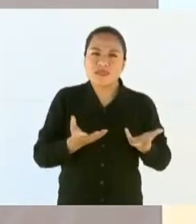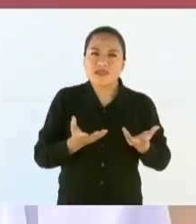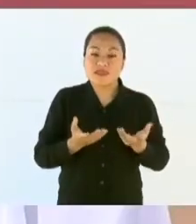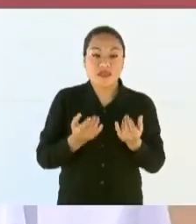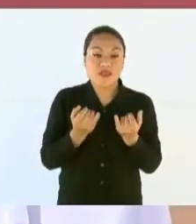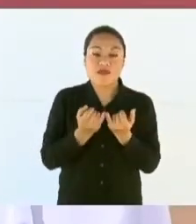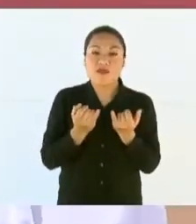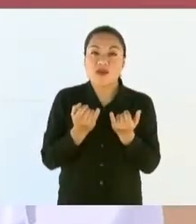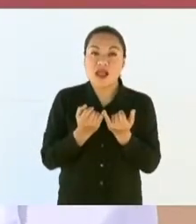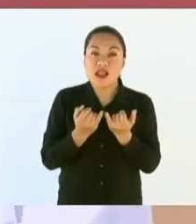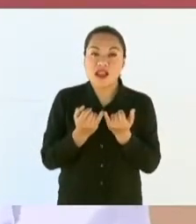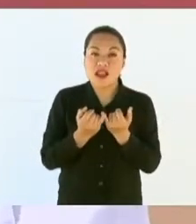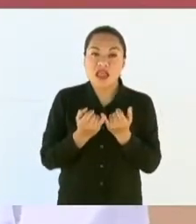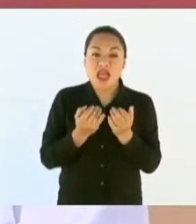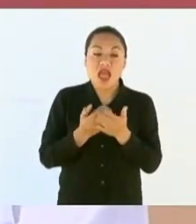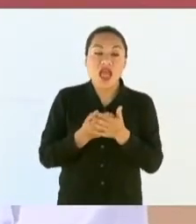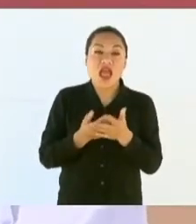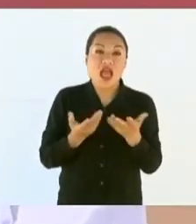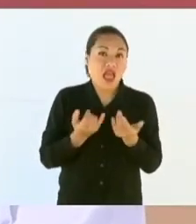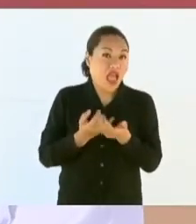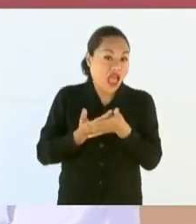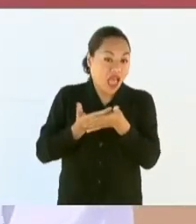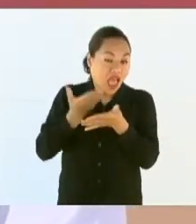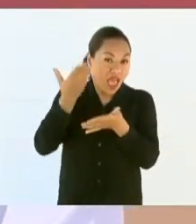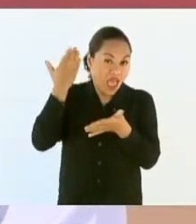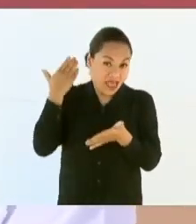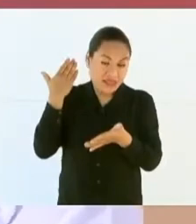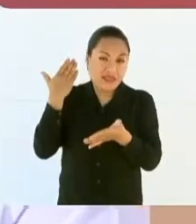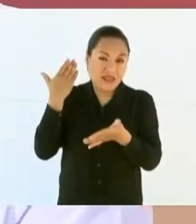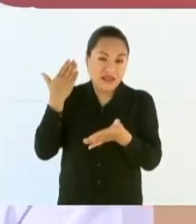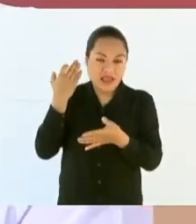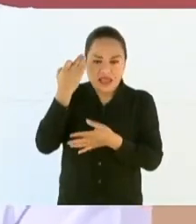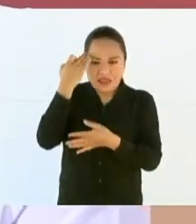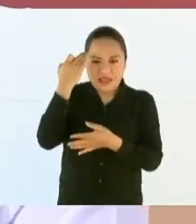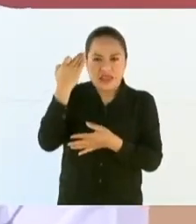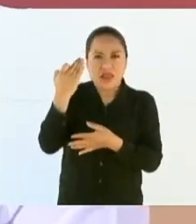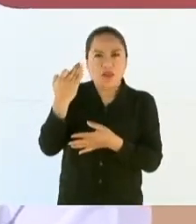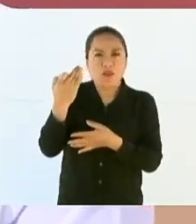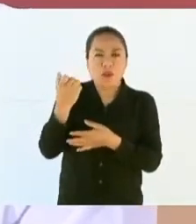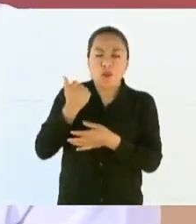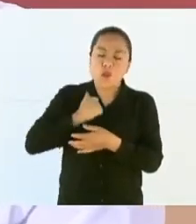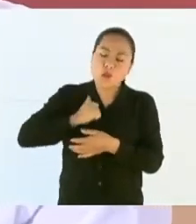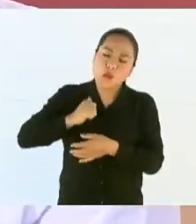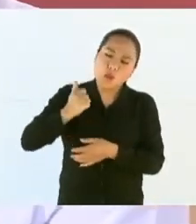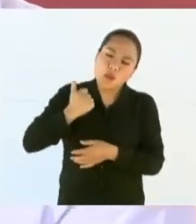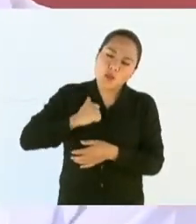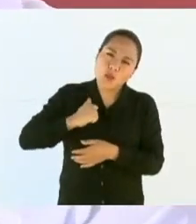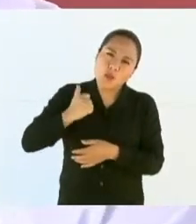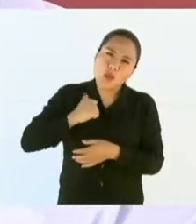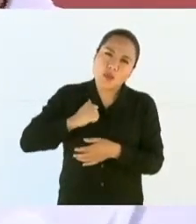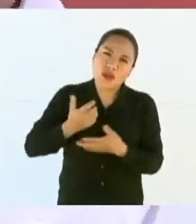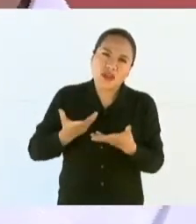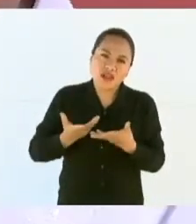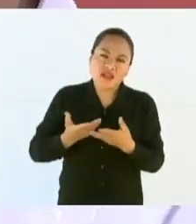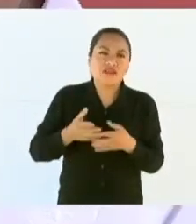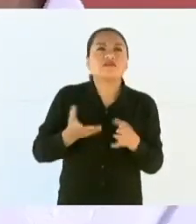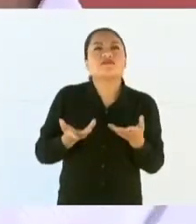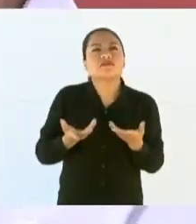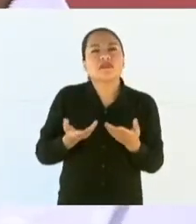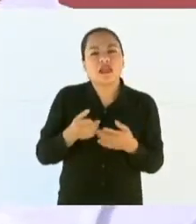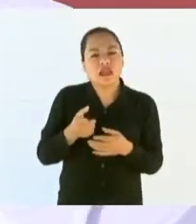igual a como era en la época prehispánica? Y la única